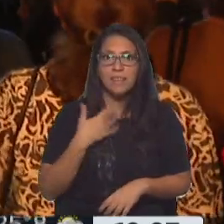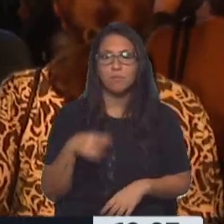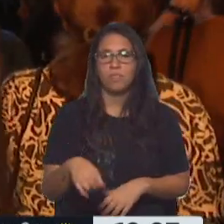sociedad